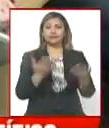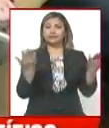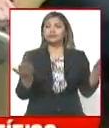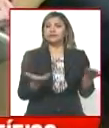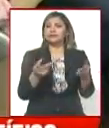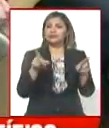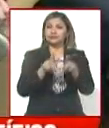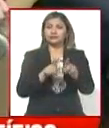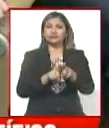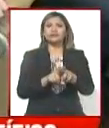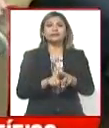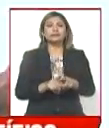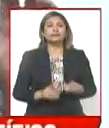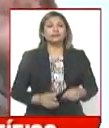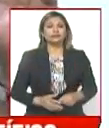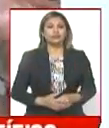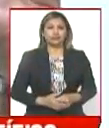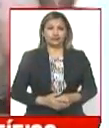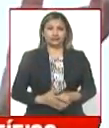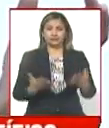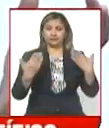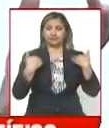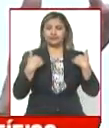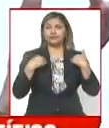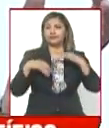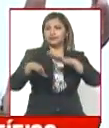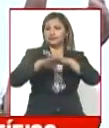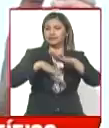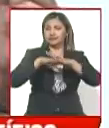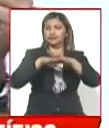Donde además de eso, que tiene como